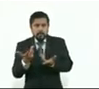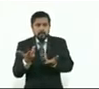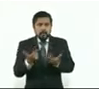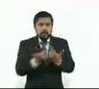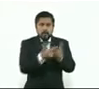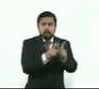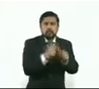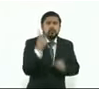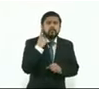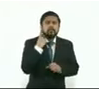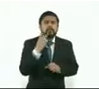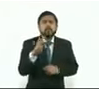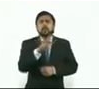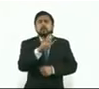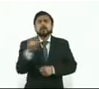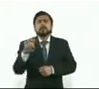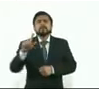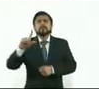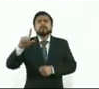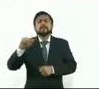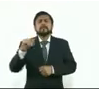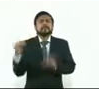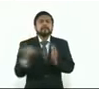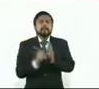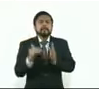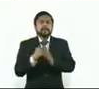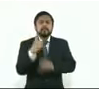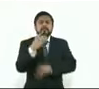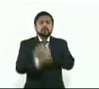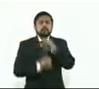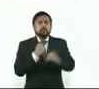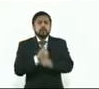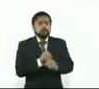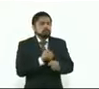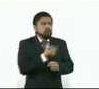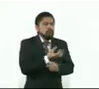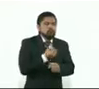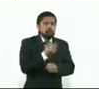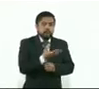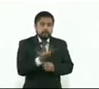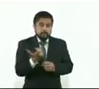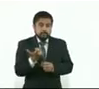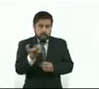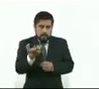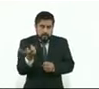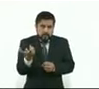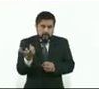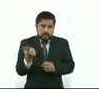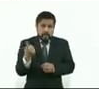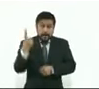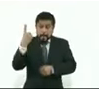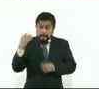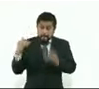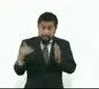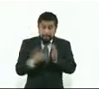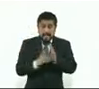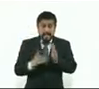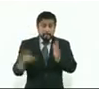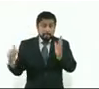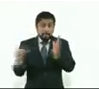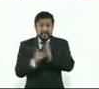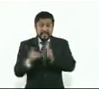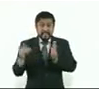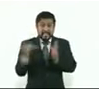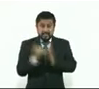son 470 millones de pesos al año, así es de que le quedaban más de 1.000 millones de pesos,